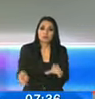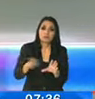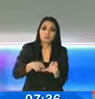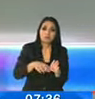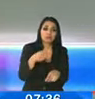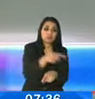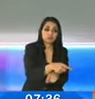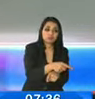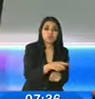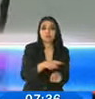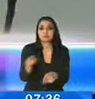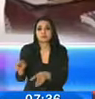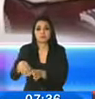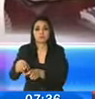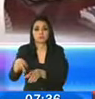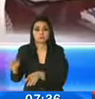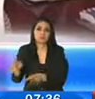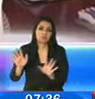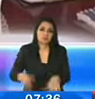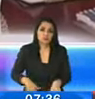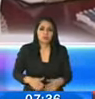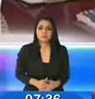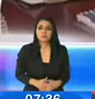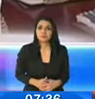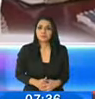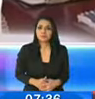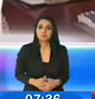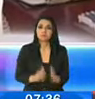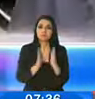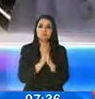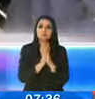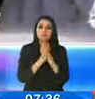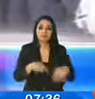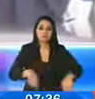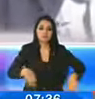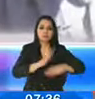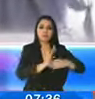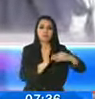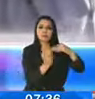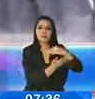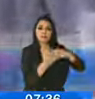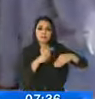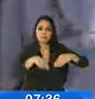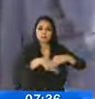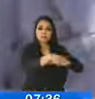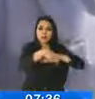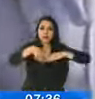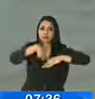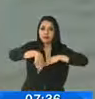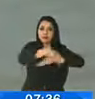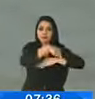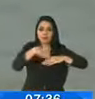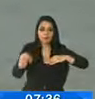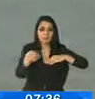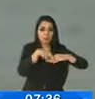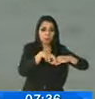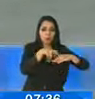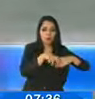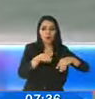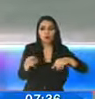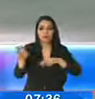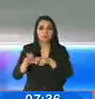el muelle de la Molinera. Hay el pedido de la activación de muelles a la Dirnea del Yacht Club, que va a ser cuando el mirante